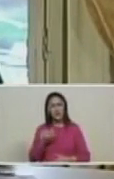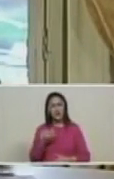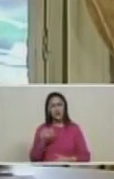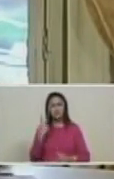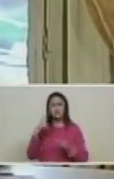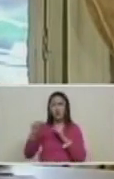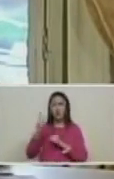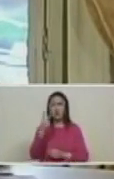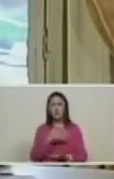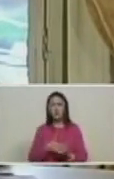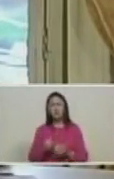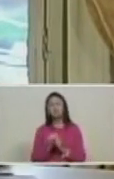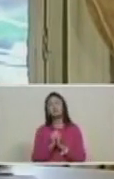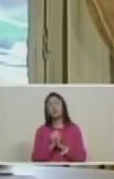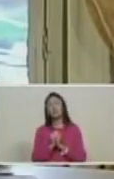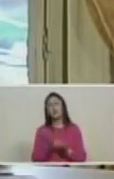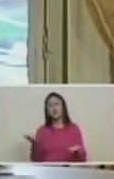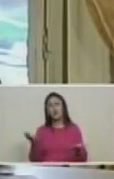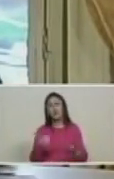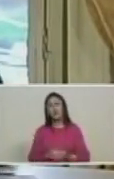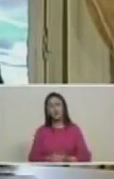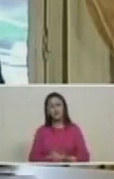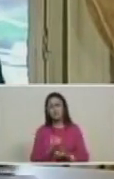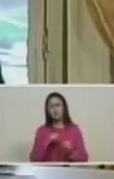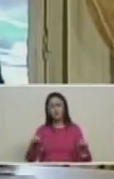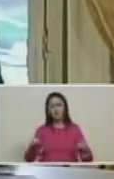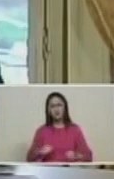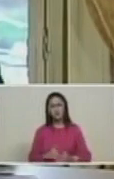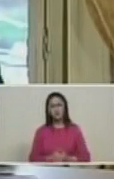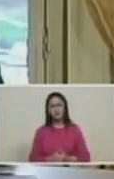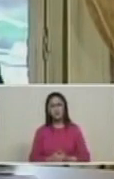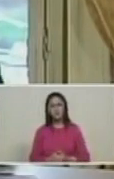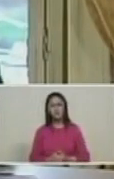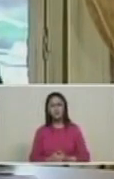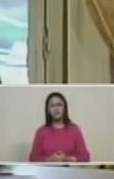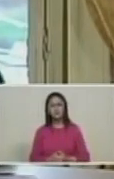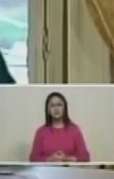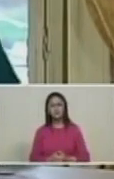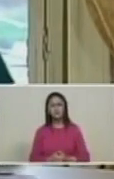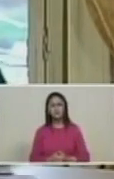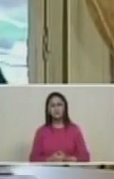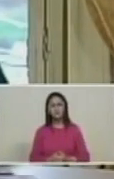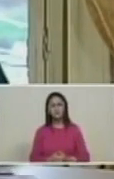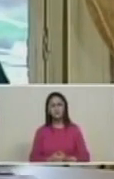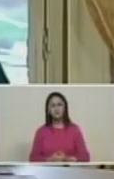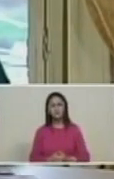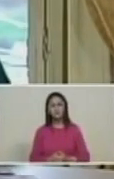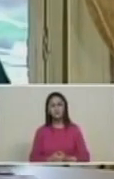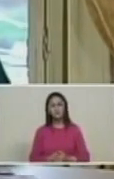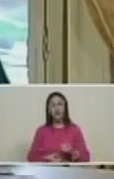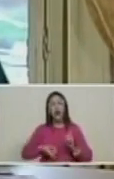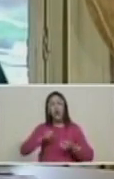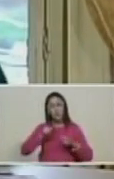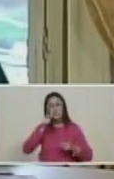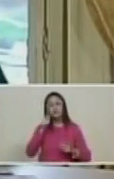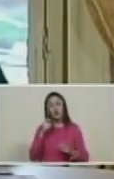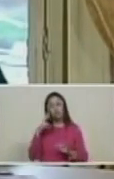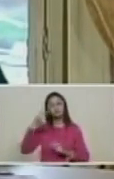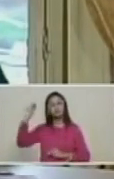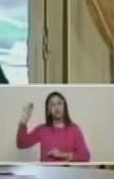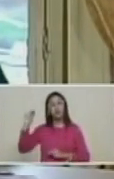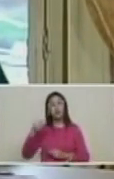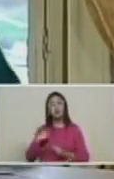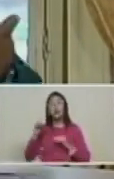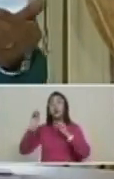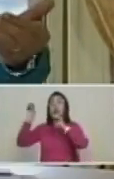2 millones, por favor, Dios mío, imposible. Se fueron algunos miles y apenas hice un